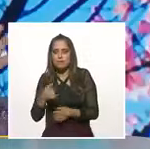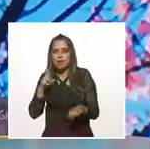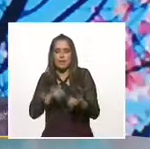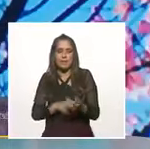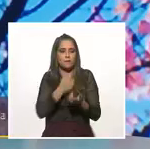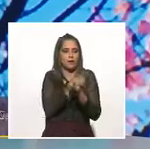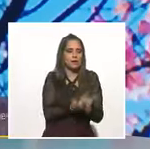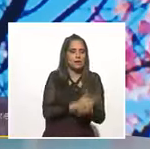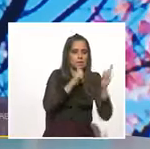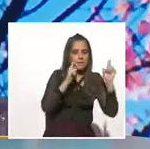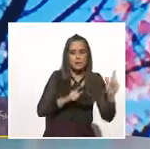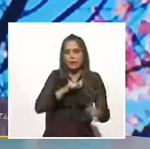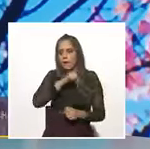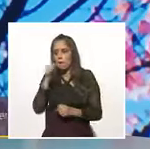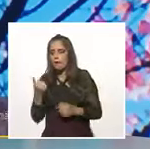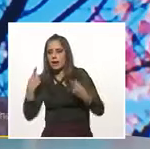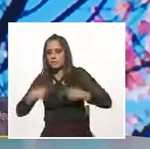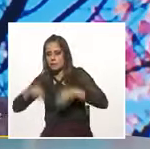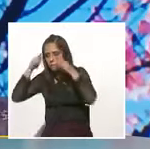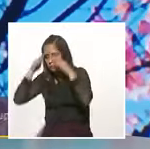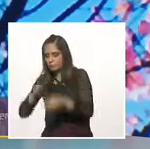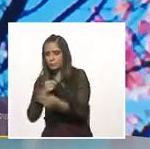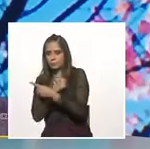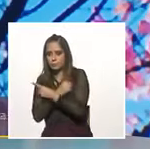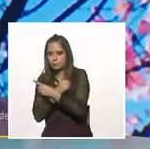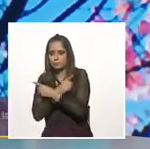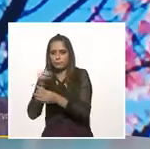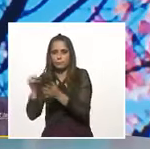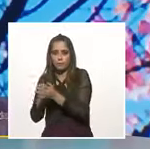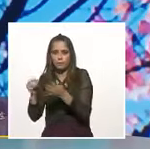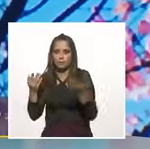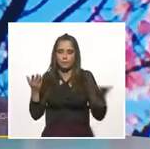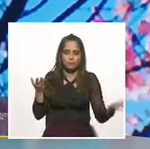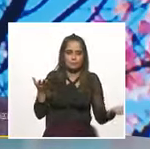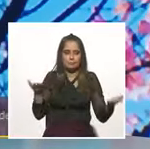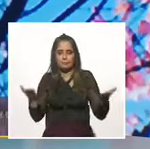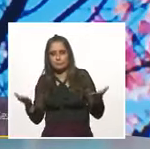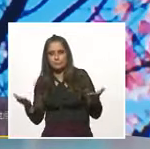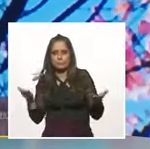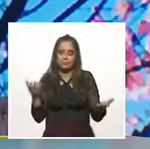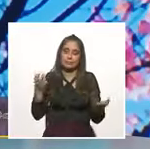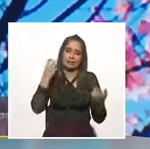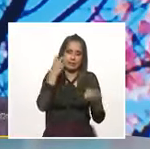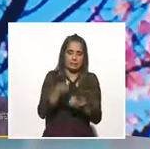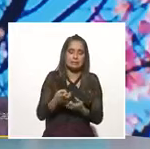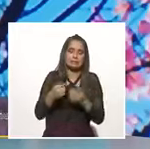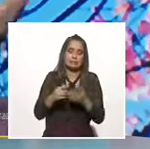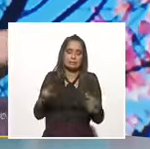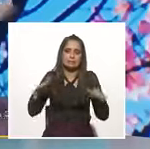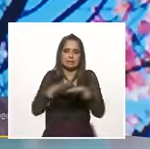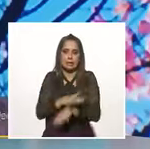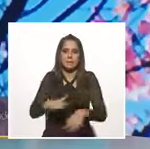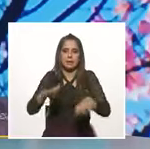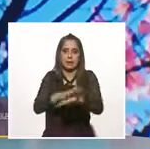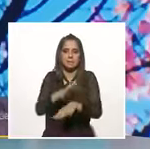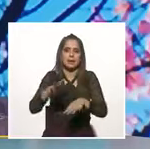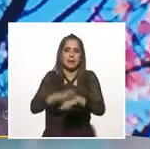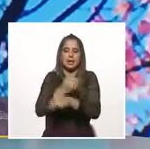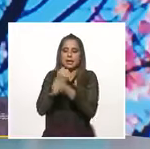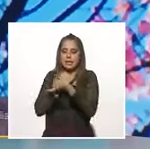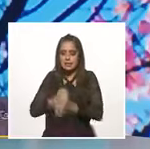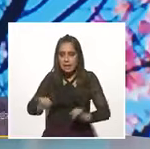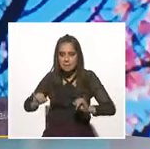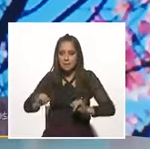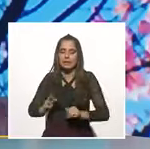el pan de cada día de este país. Sí. Va cambiando, ¿no? La 1T, la 2T, las 3, porque finalmente son las otras transformaciones, la independencia, la reforma y la